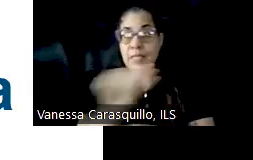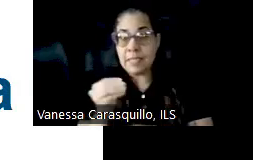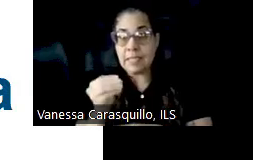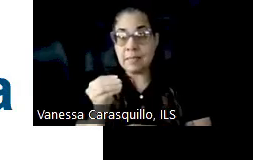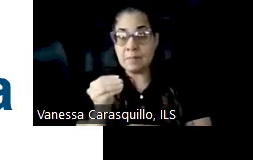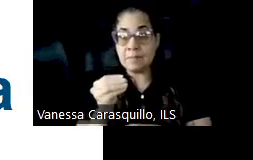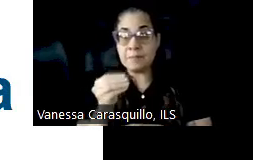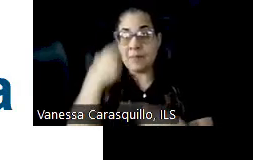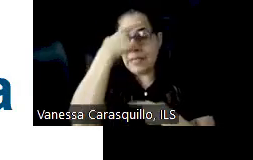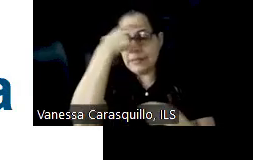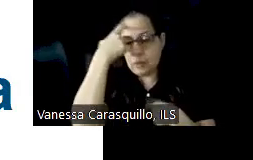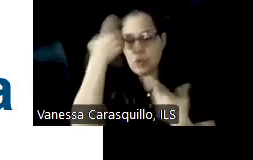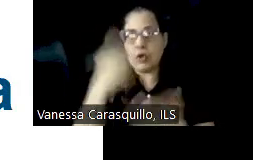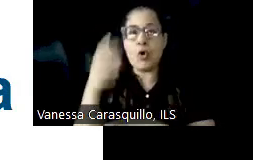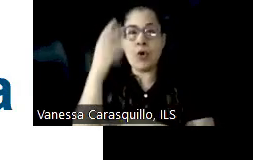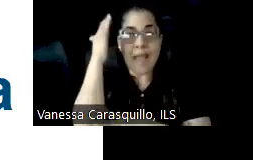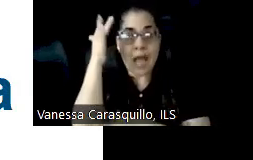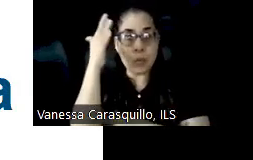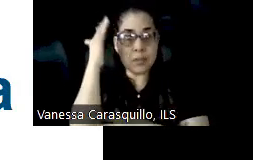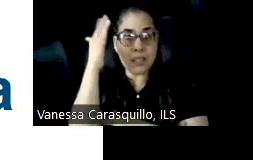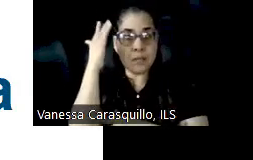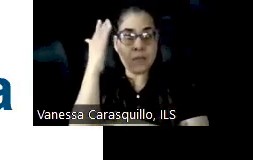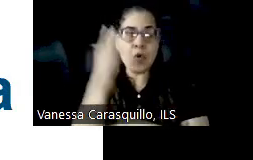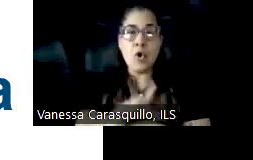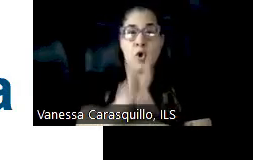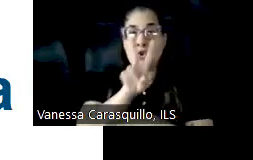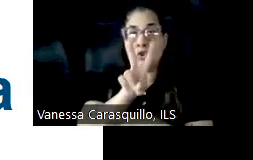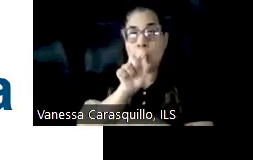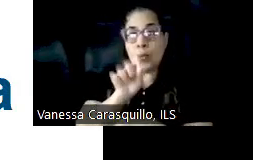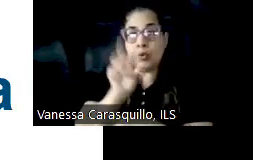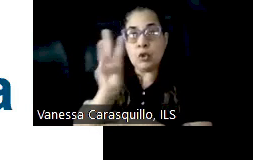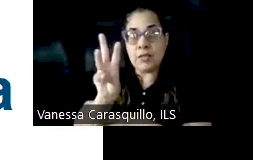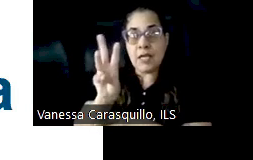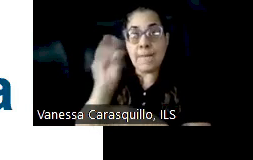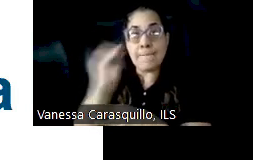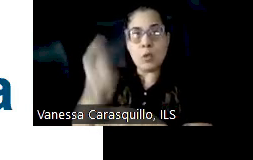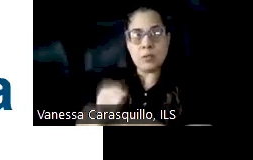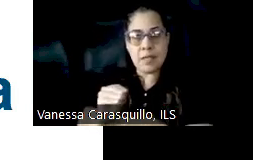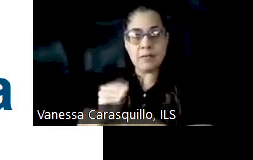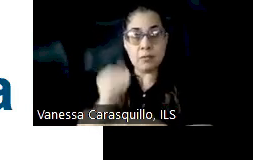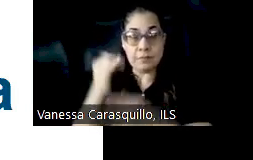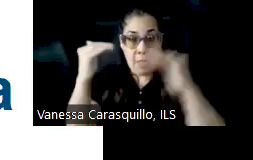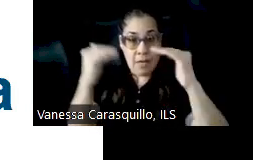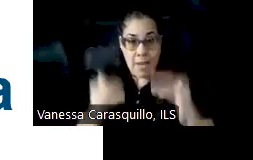esta diapositiva, pues es de un 2.6%. Si pasamos a la próxima, podemos ver